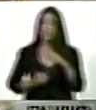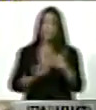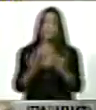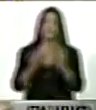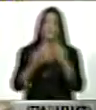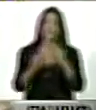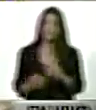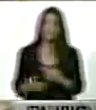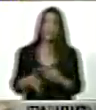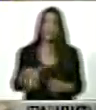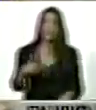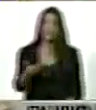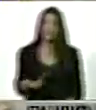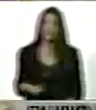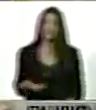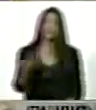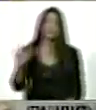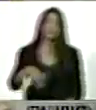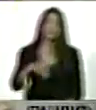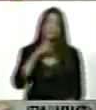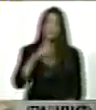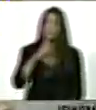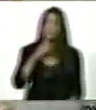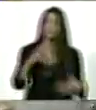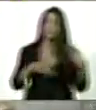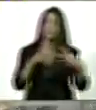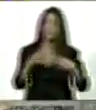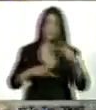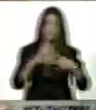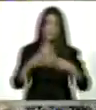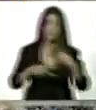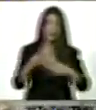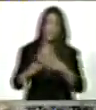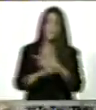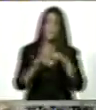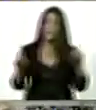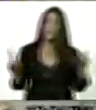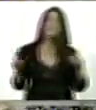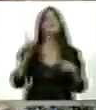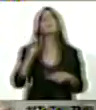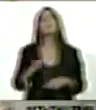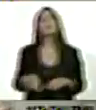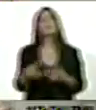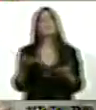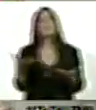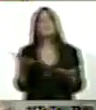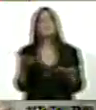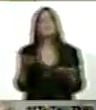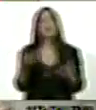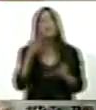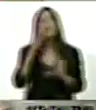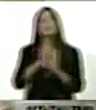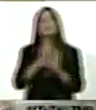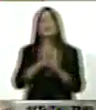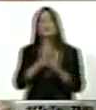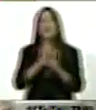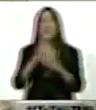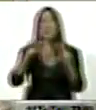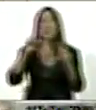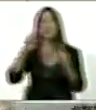acción, pues hacen muy difícil el avance del proceso, o en todo caso manejan lo que los psiquiatras denominamos el doble